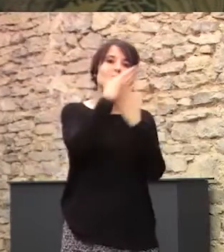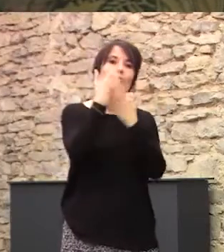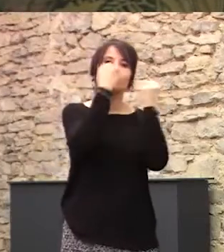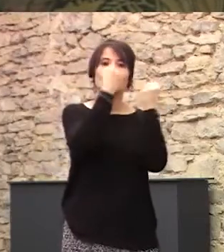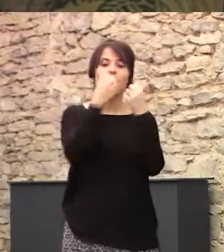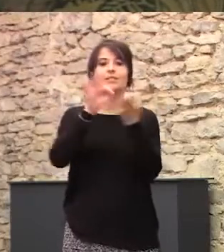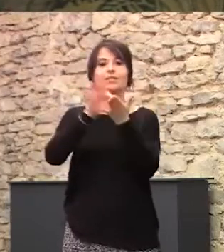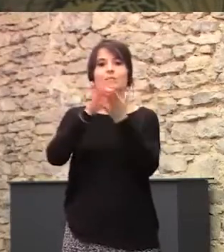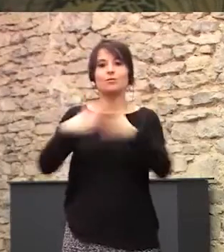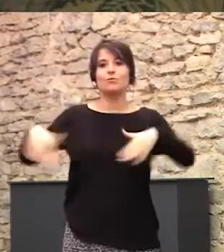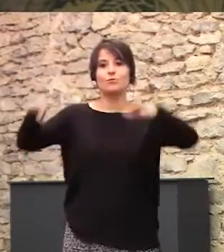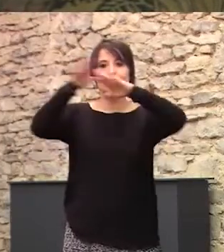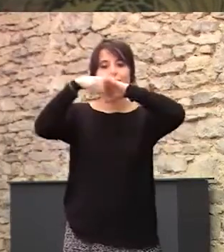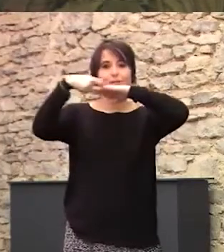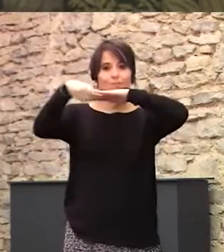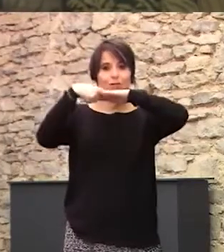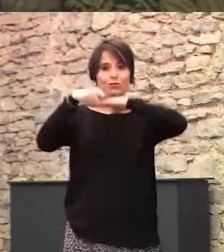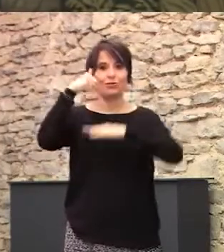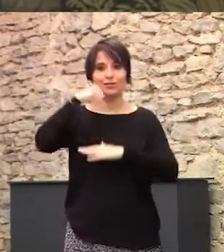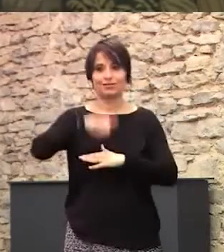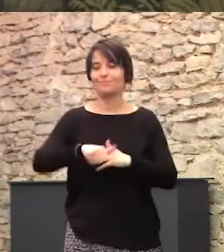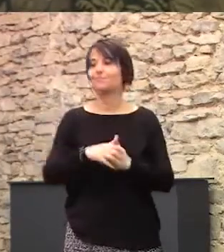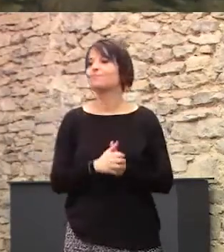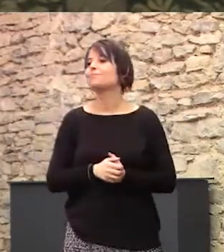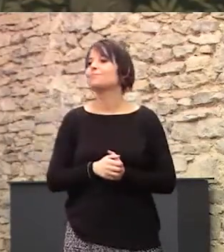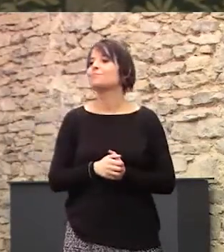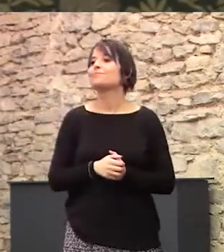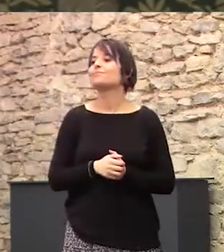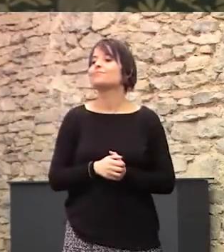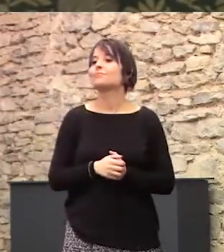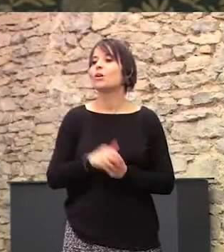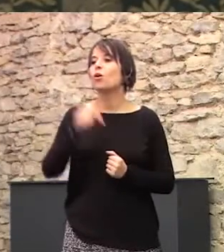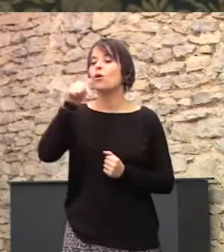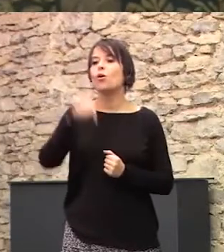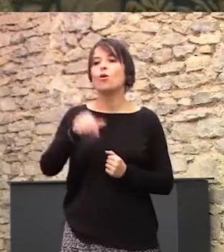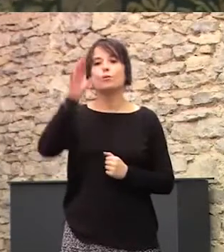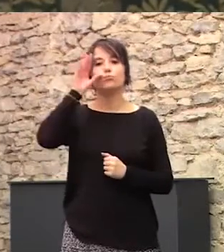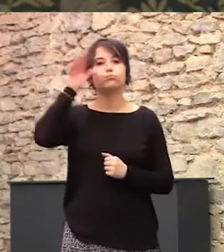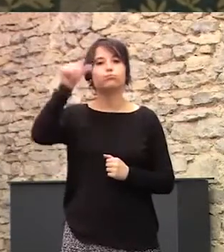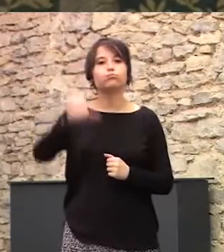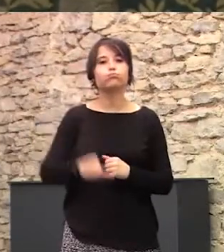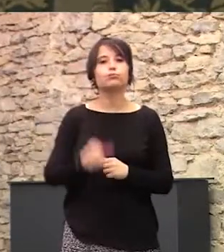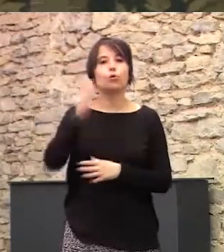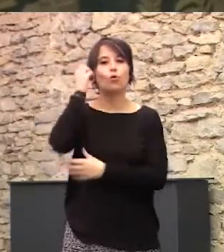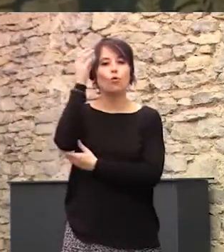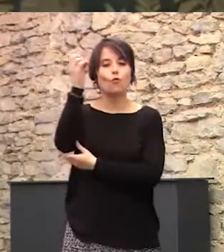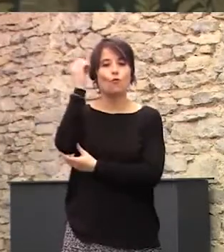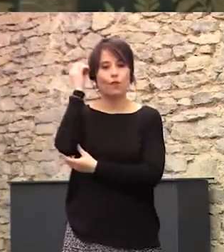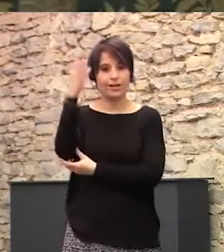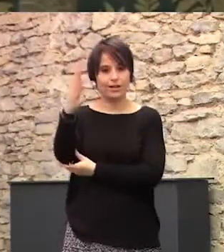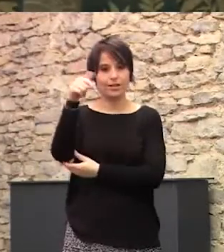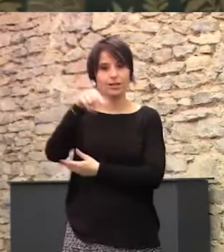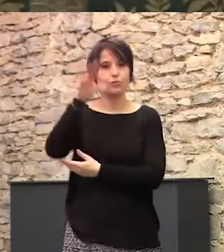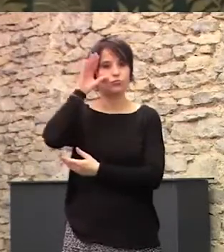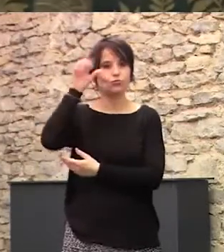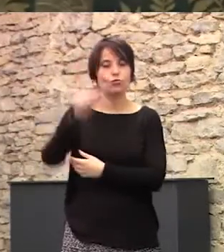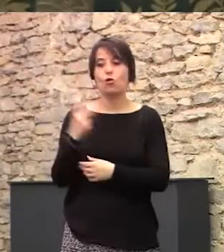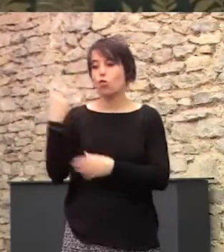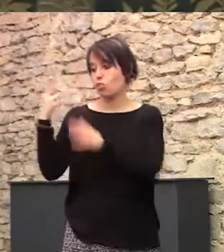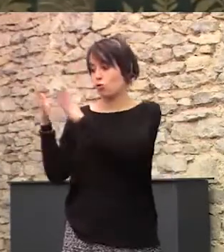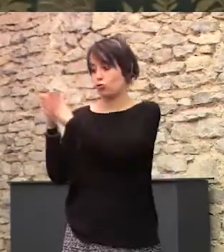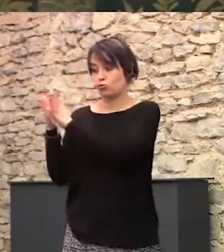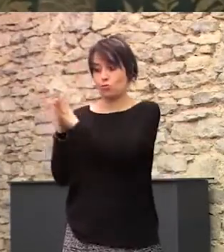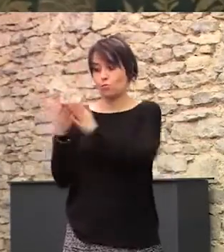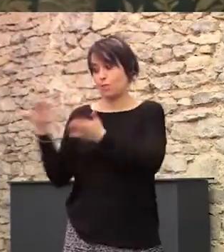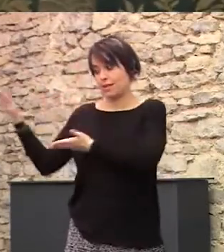de Vitoria-Gasteiz. Hoy vamos a escuchar las conferencias de las dos compañeras